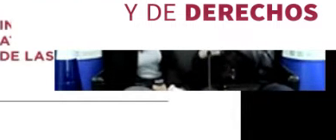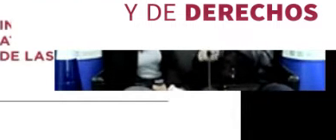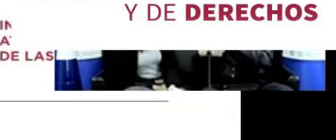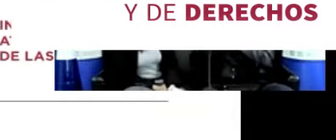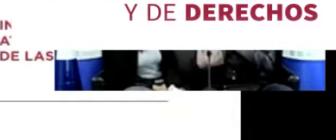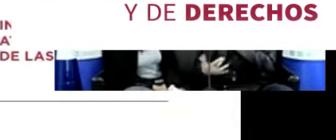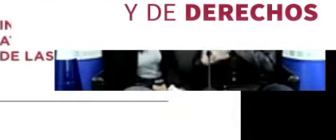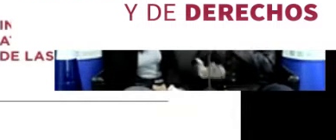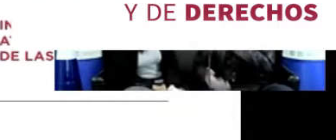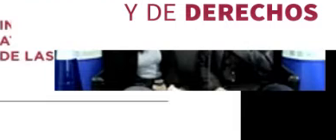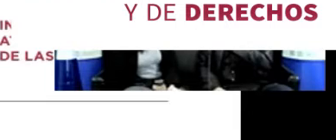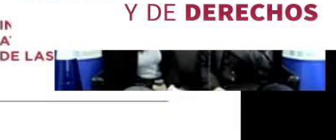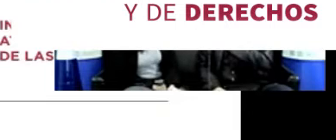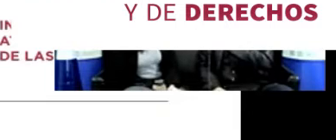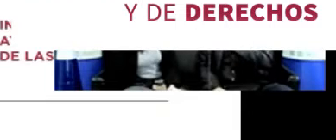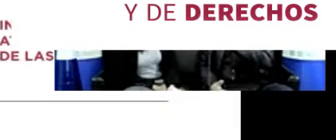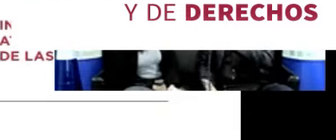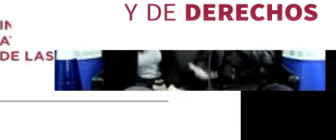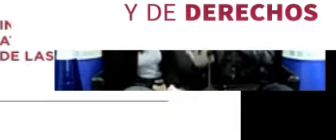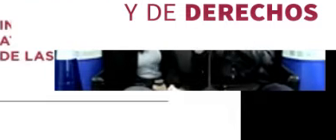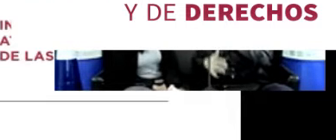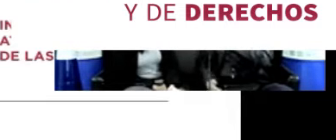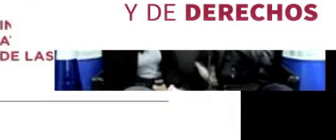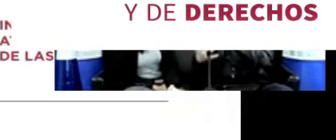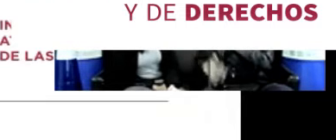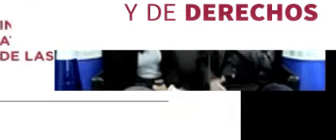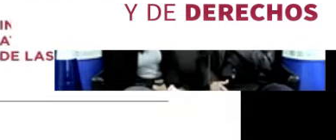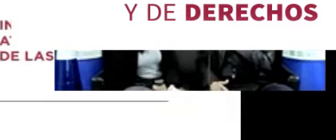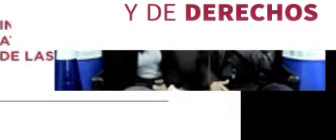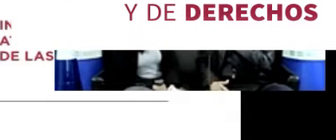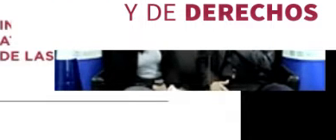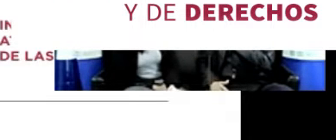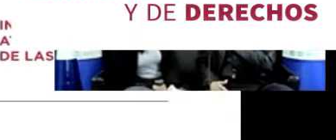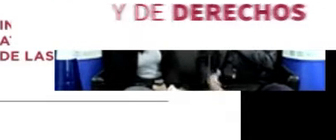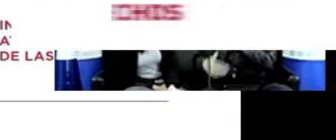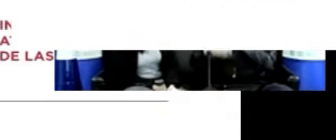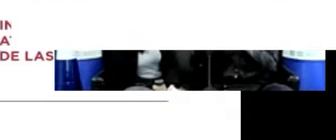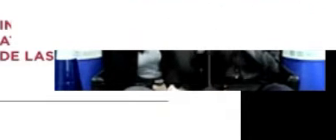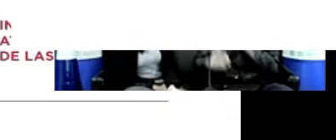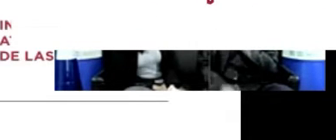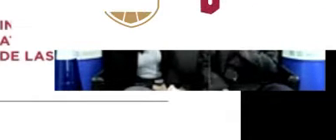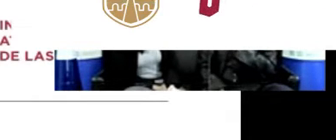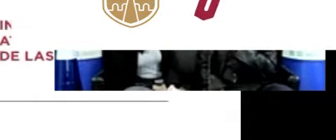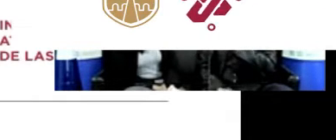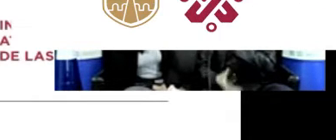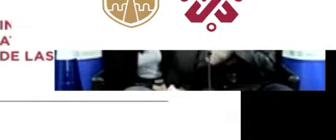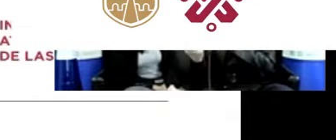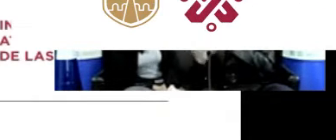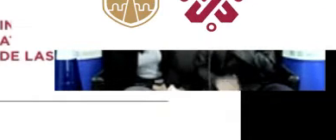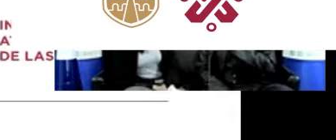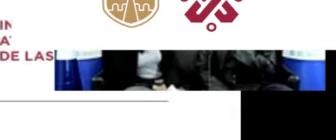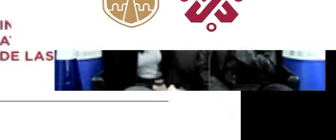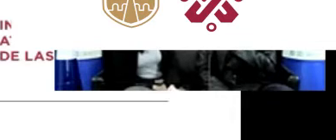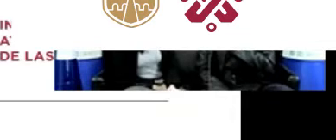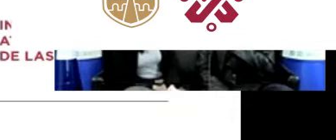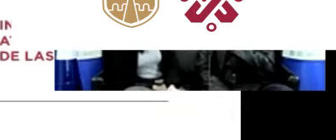cuando la persona busca el tratamiento. La idea es acercarnos al tratamiento antes que pasen todas